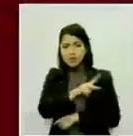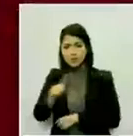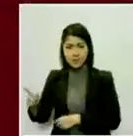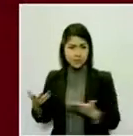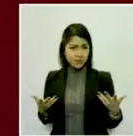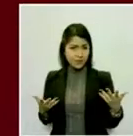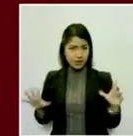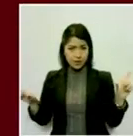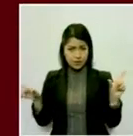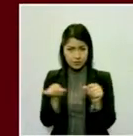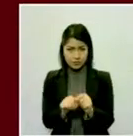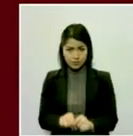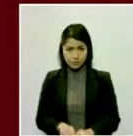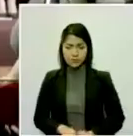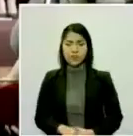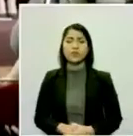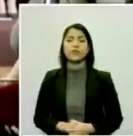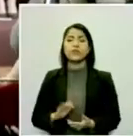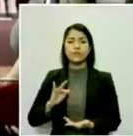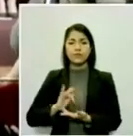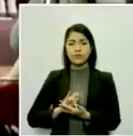cuanto, gobernador. Gracias, secretario.